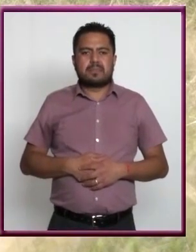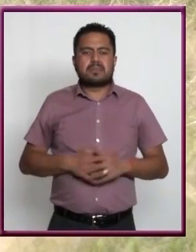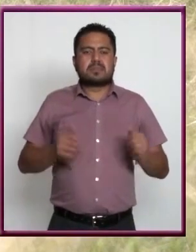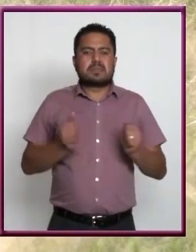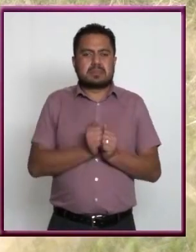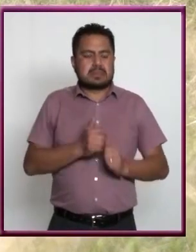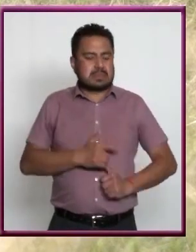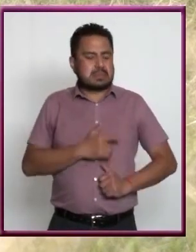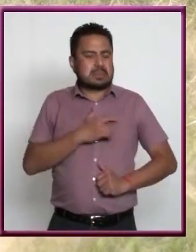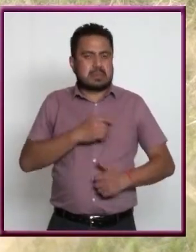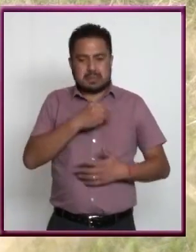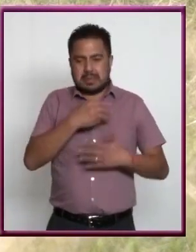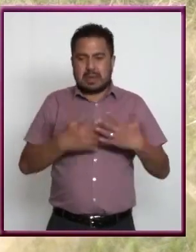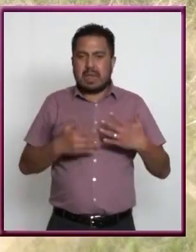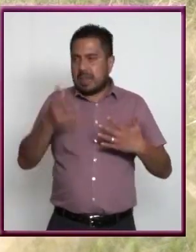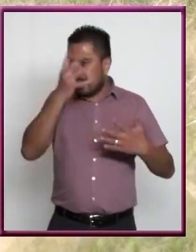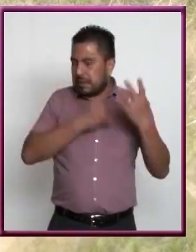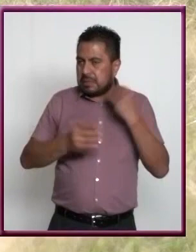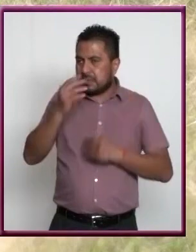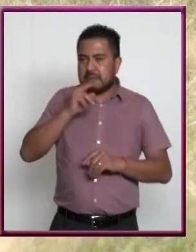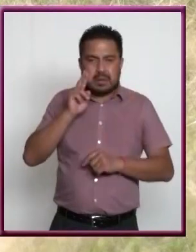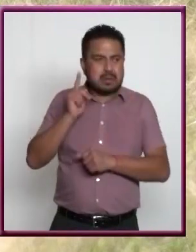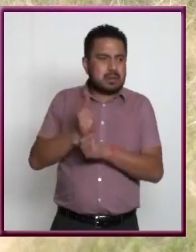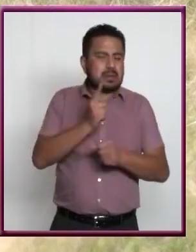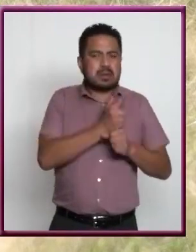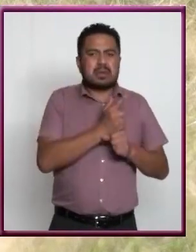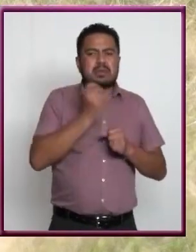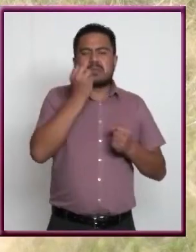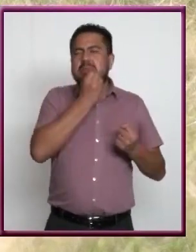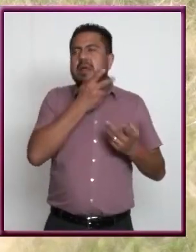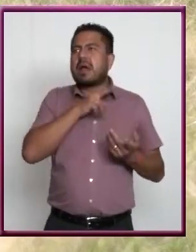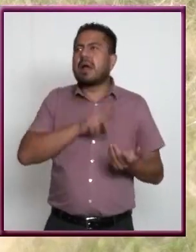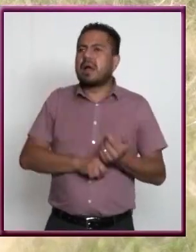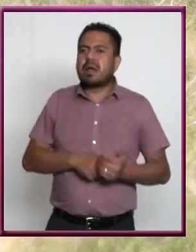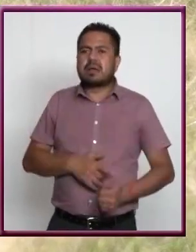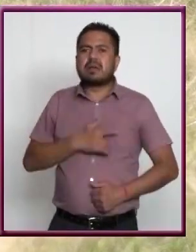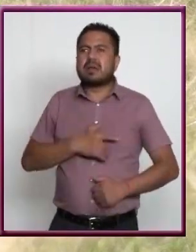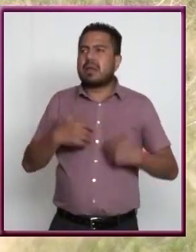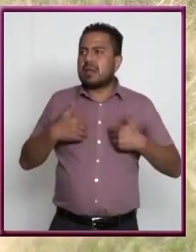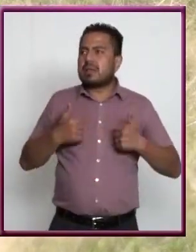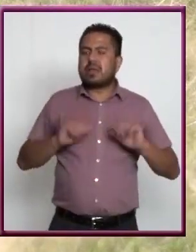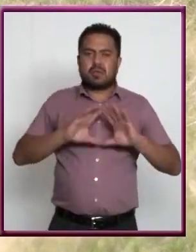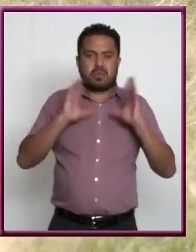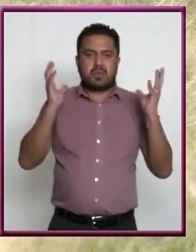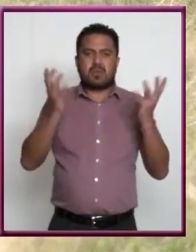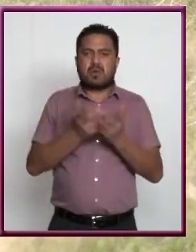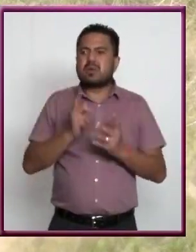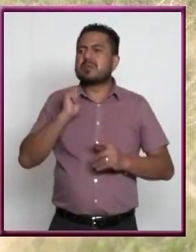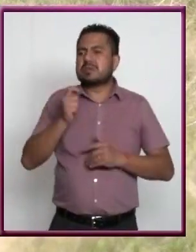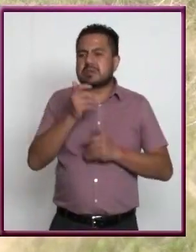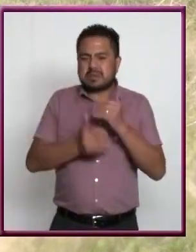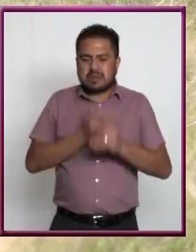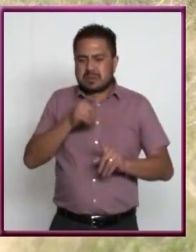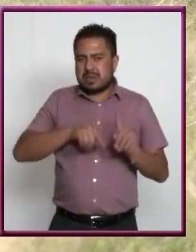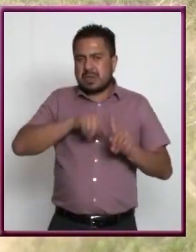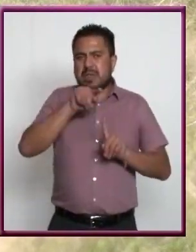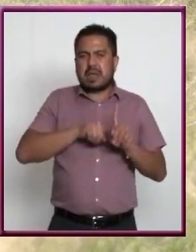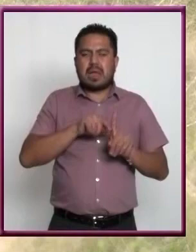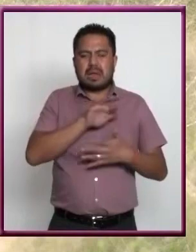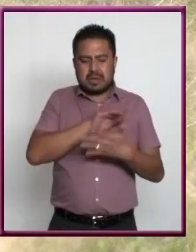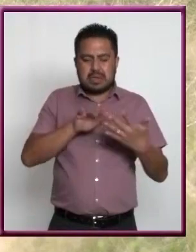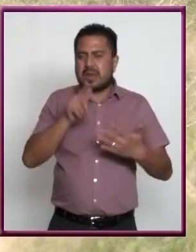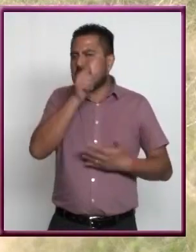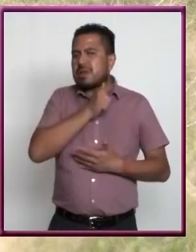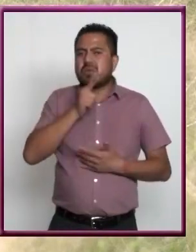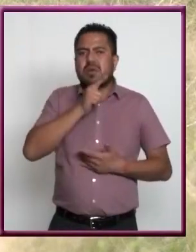Con nuestros sentidos aprendimos a mirar, a apreciar la belleza, a entender el mundo, sus ciclos, climas, a leer